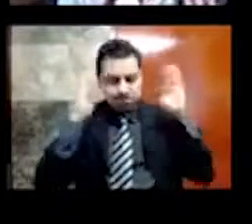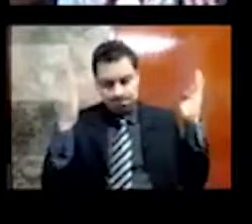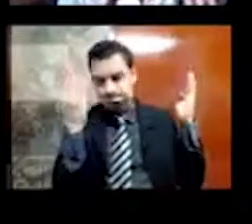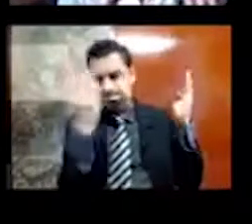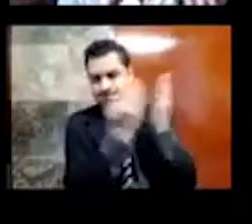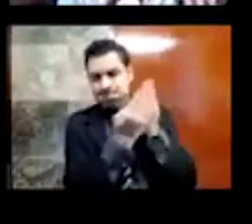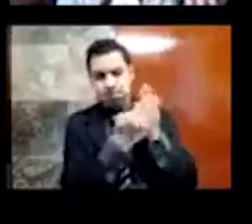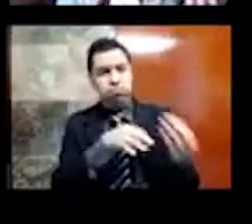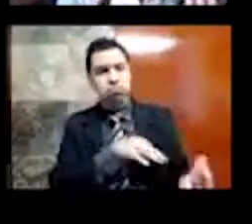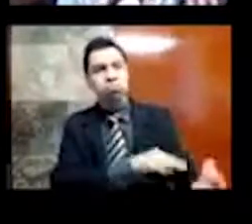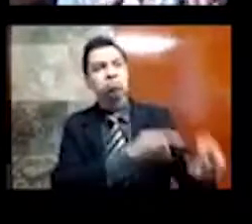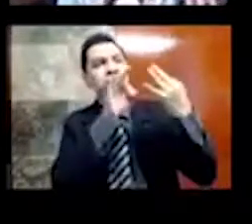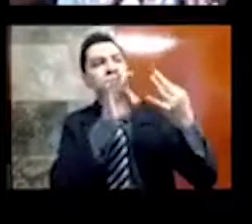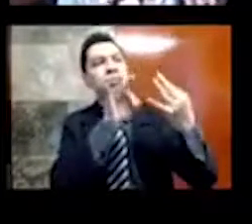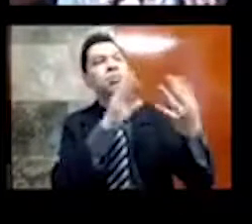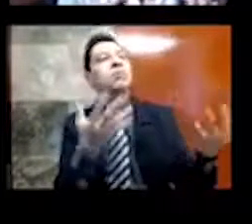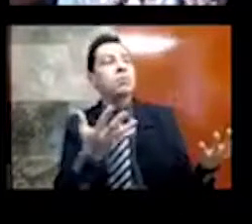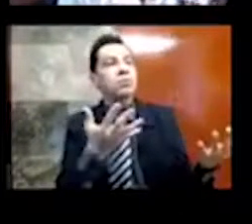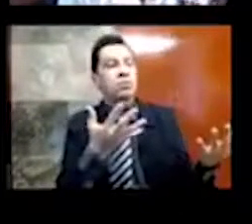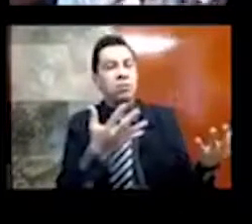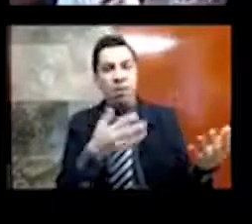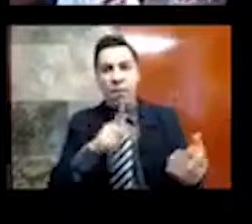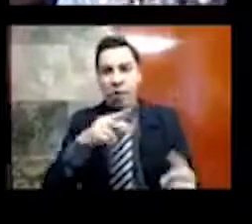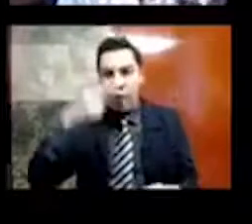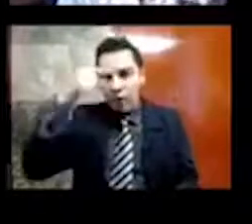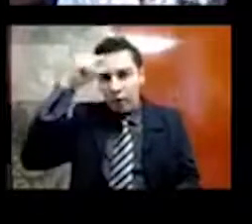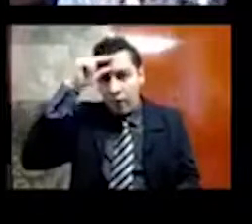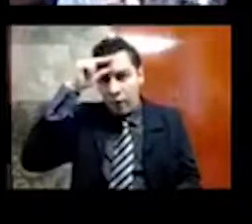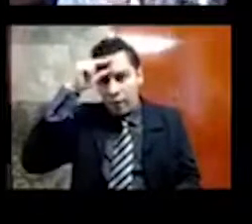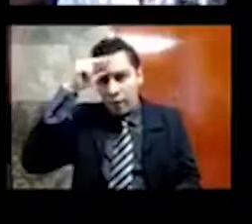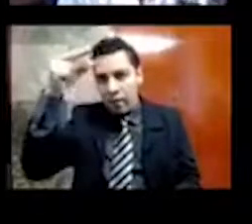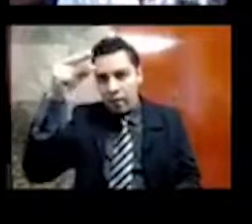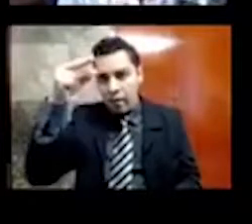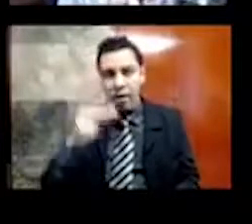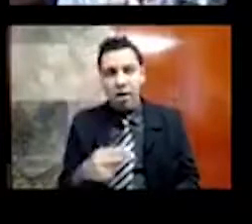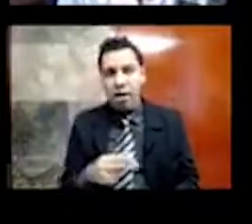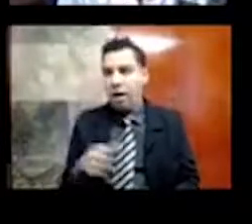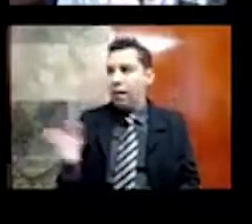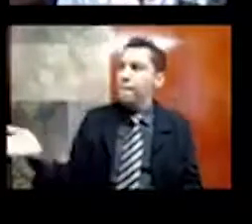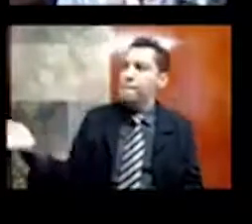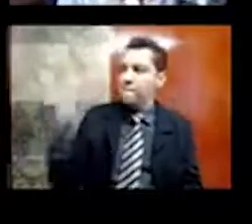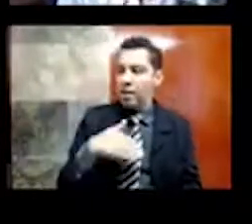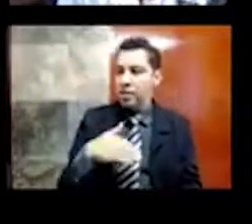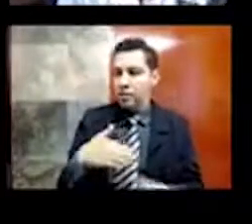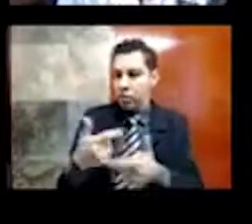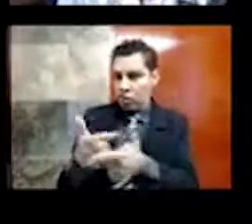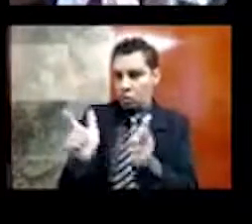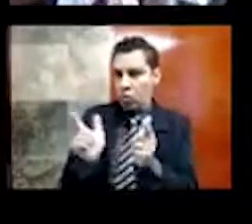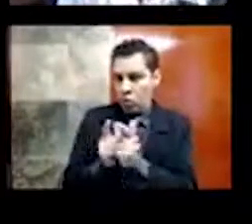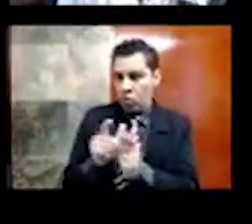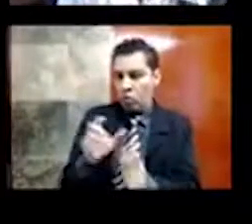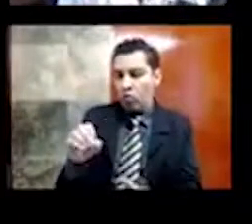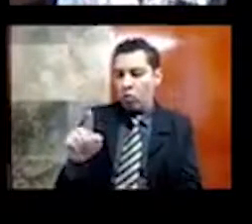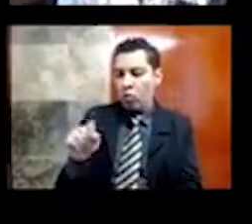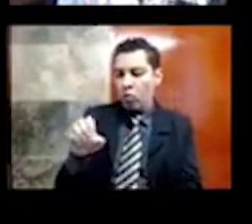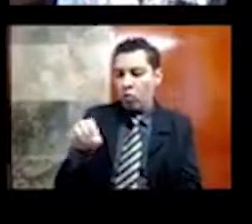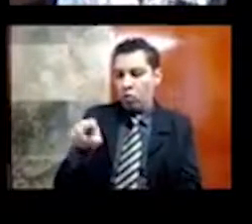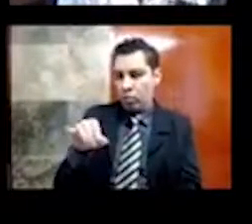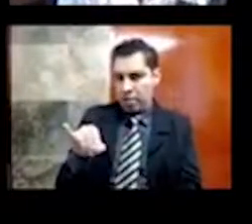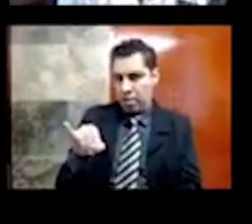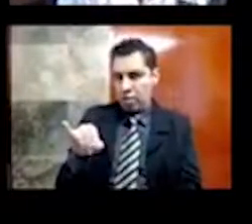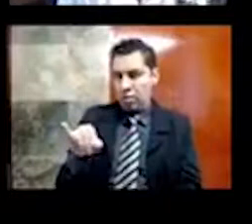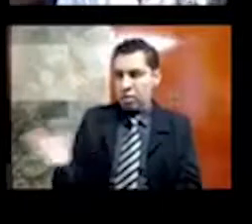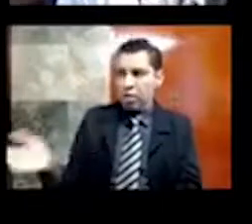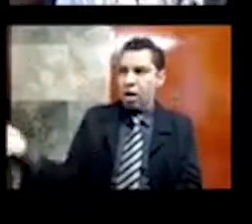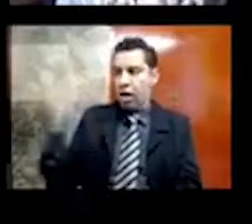defensiva siempre, pero son muy listos, mandan a sus aliados otomís de Huamantla a enfrentarse con los